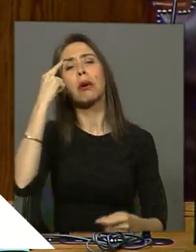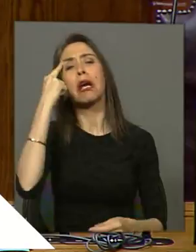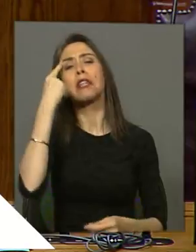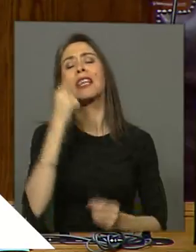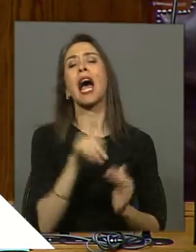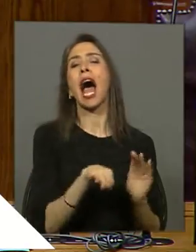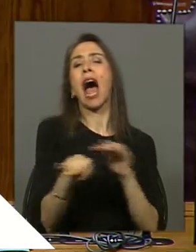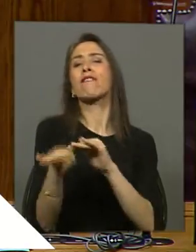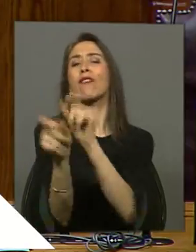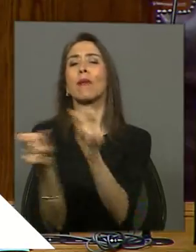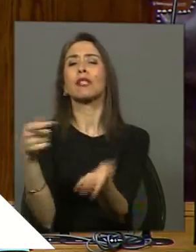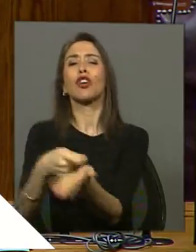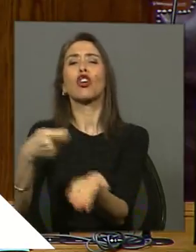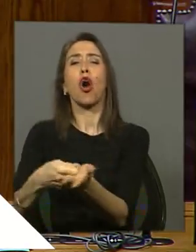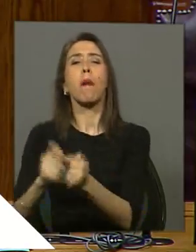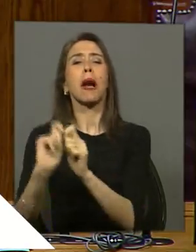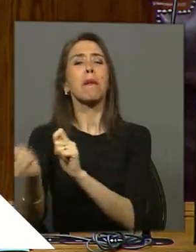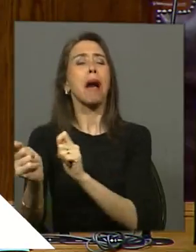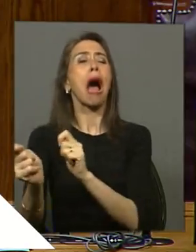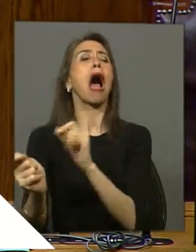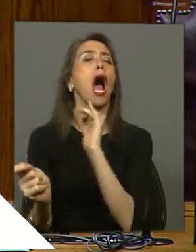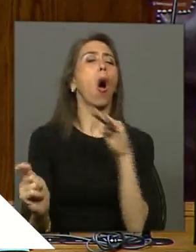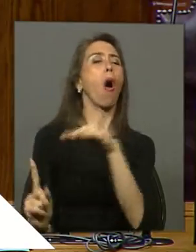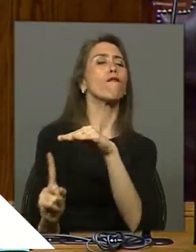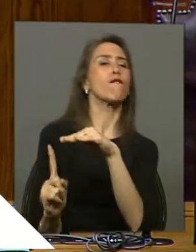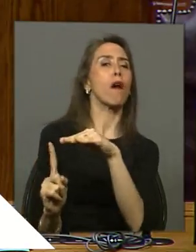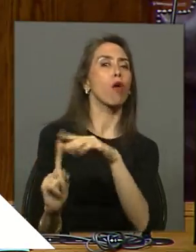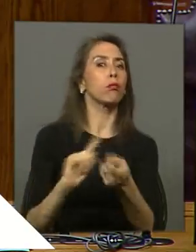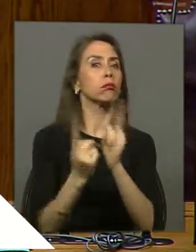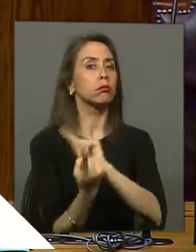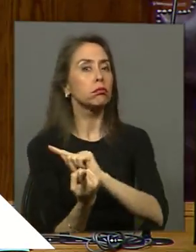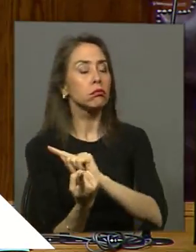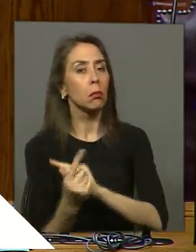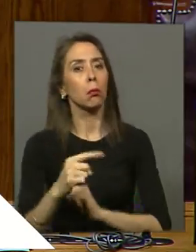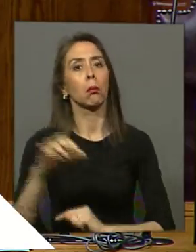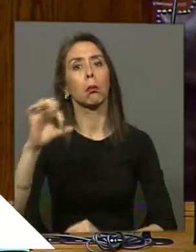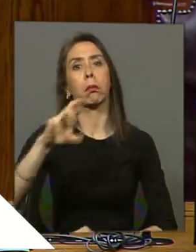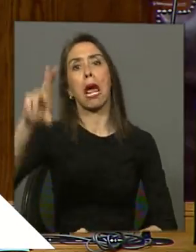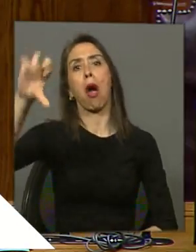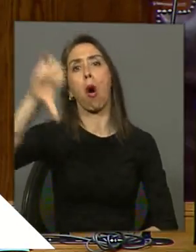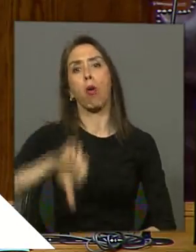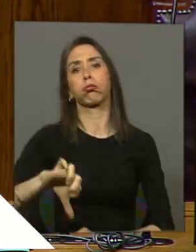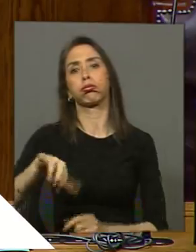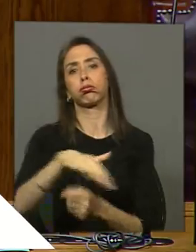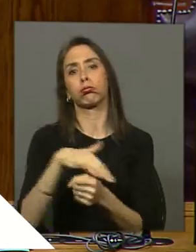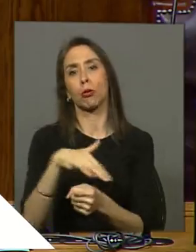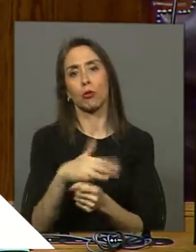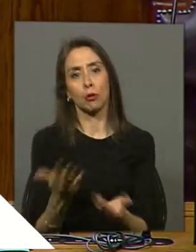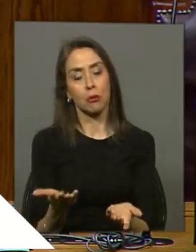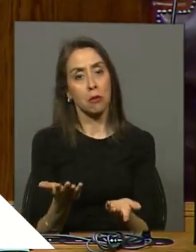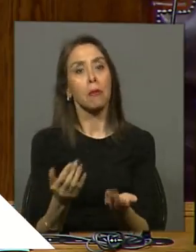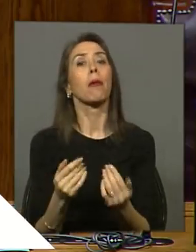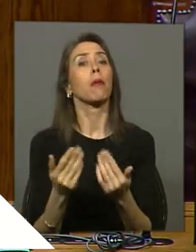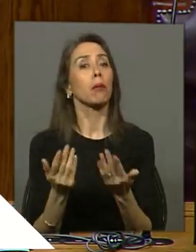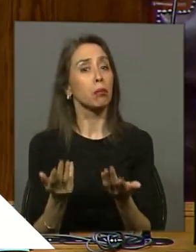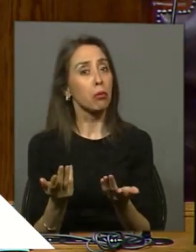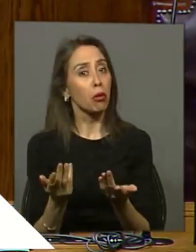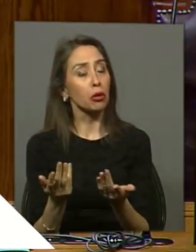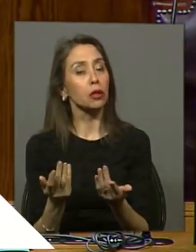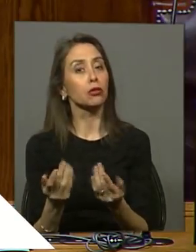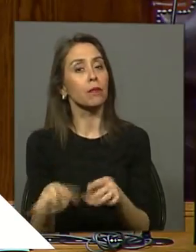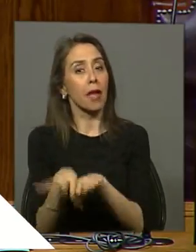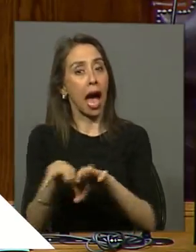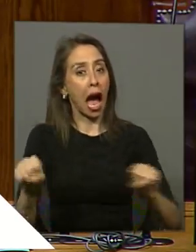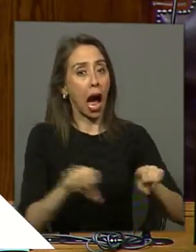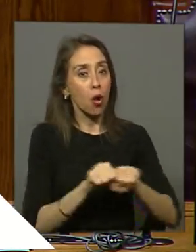favorables a los consumidores, pero que finalmente generan efectos que terminan empeorando sus condiciones. En ese sentido, lo convenido